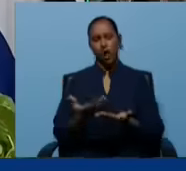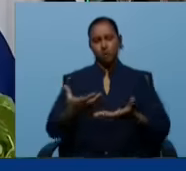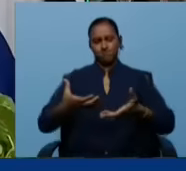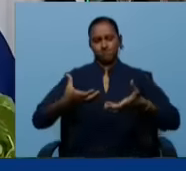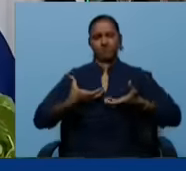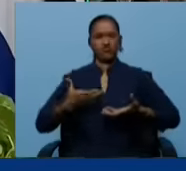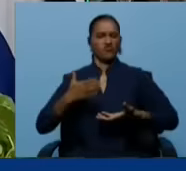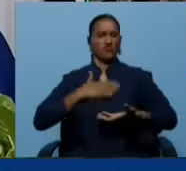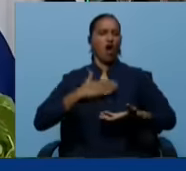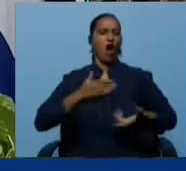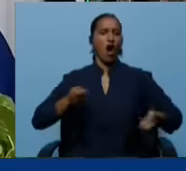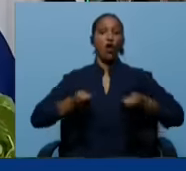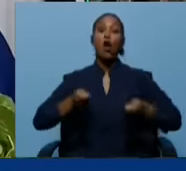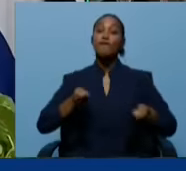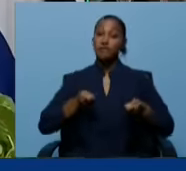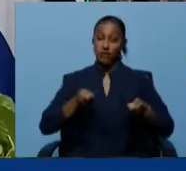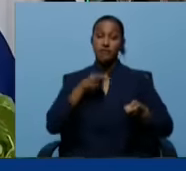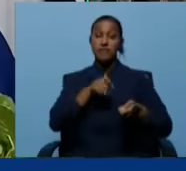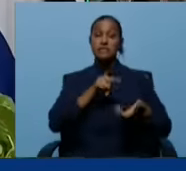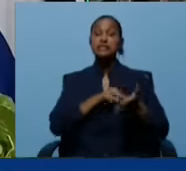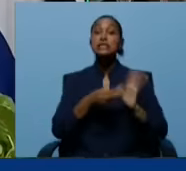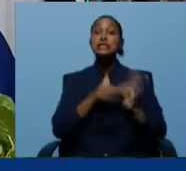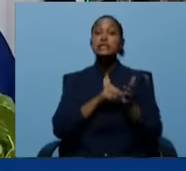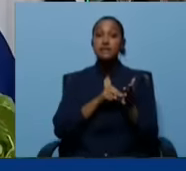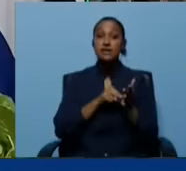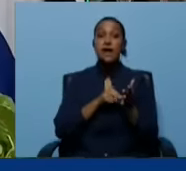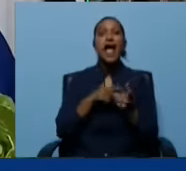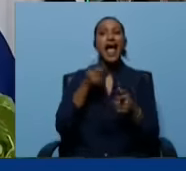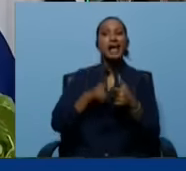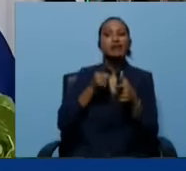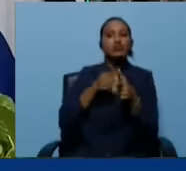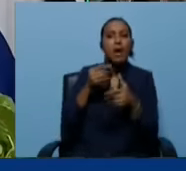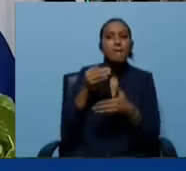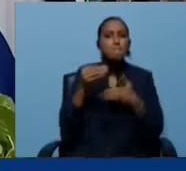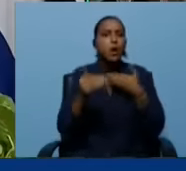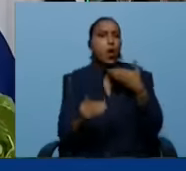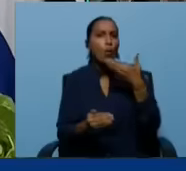Y como han venido dominando,